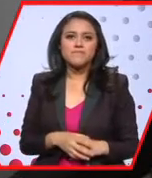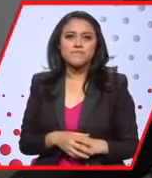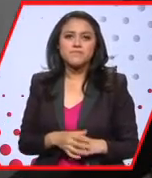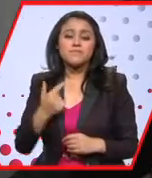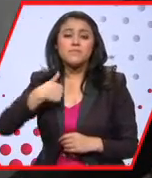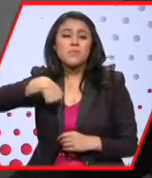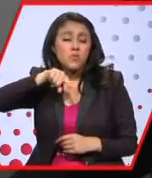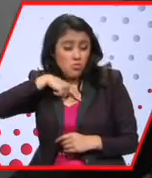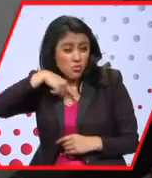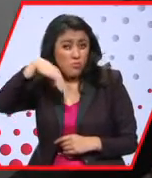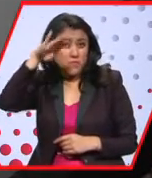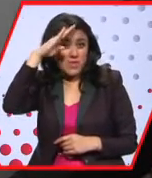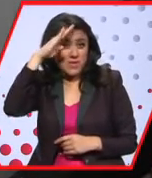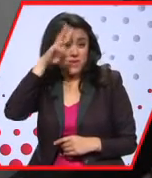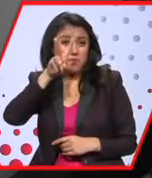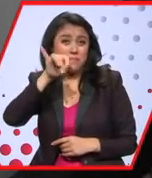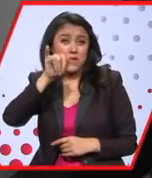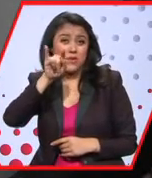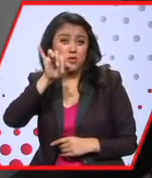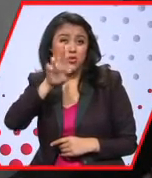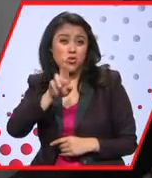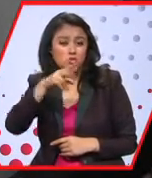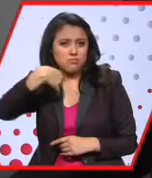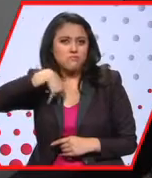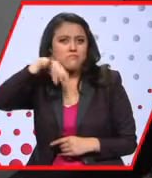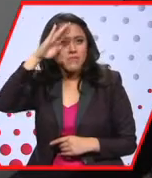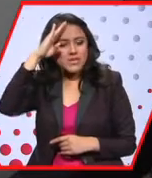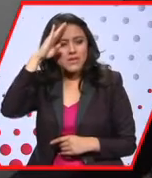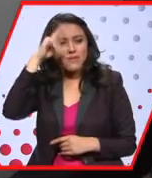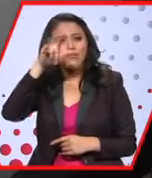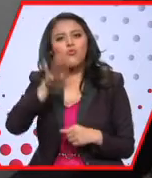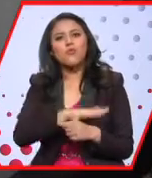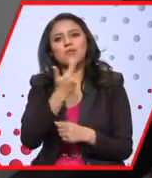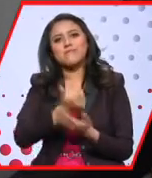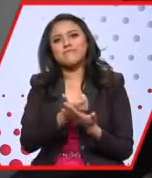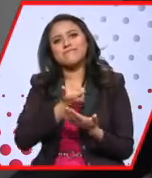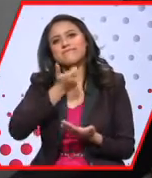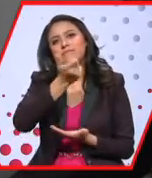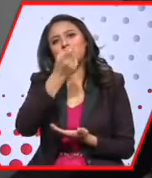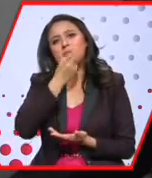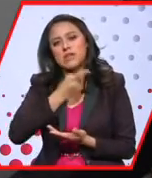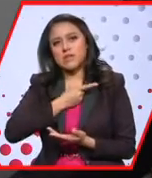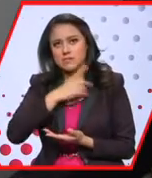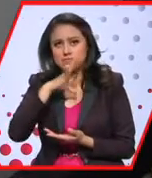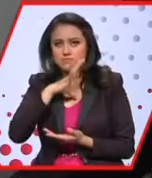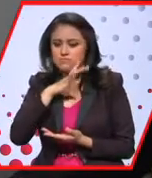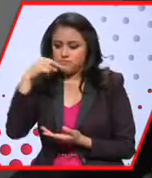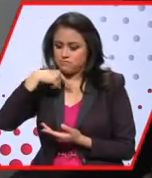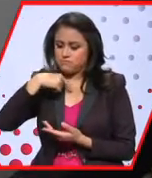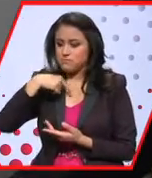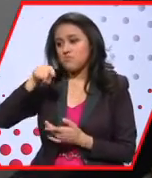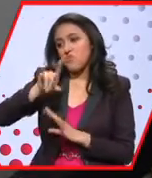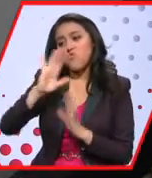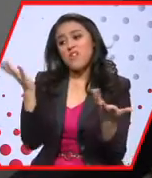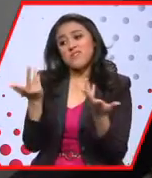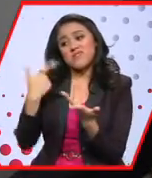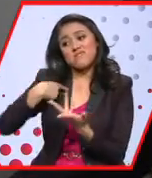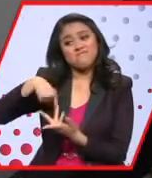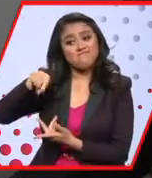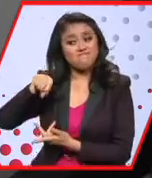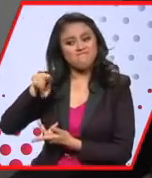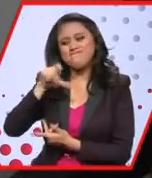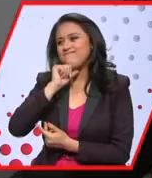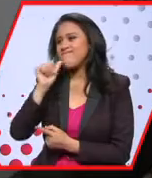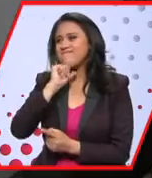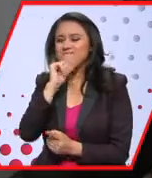Quiero pensar que el señor Víctor tiene sus influencias porque me ha venido a amenazar y me ha dicho: hagas lo que hagas, tú